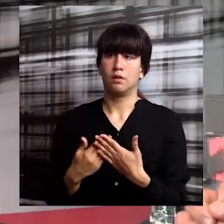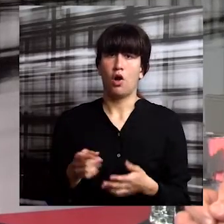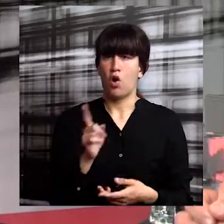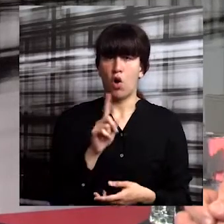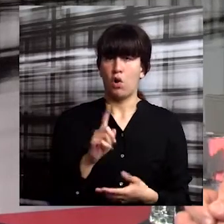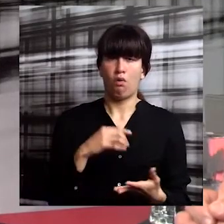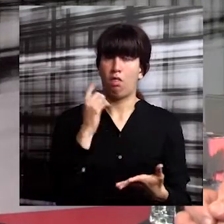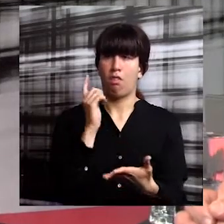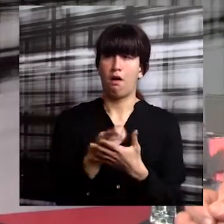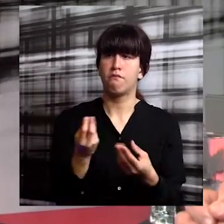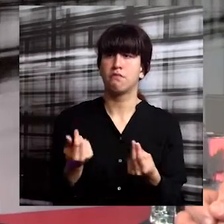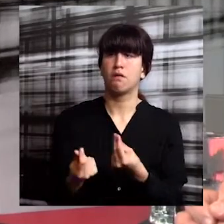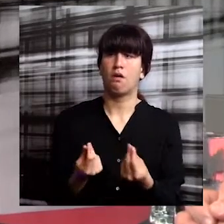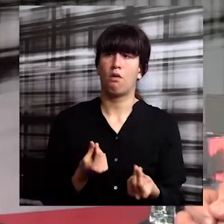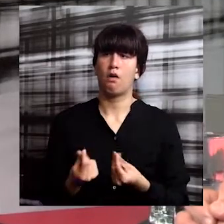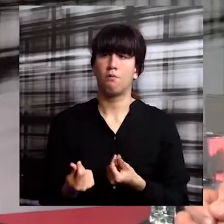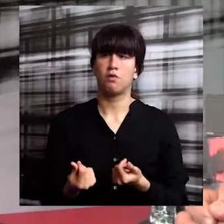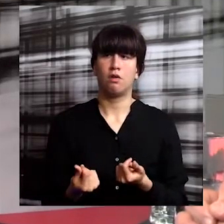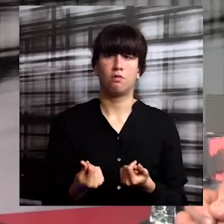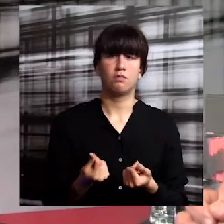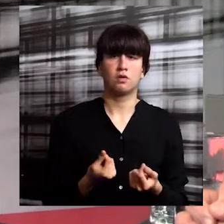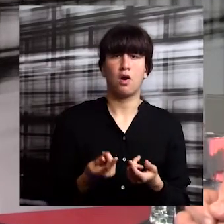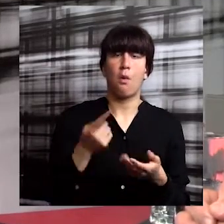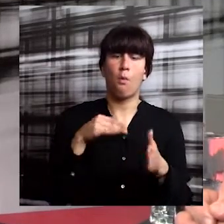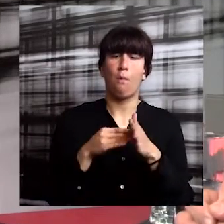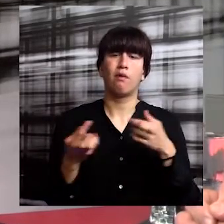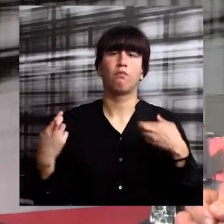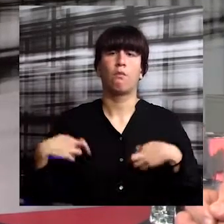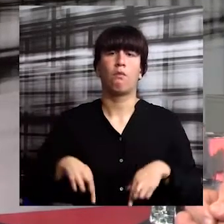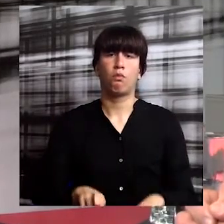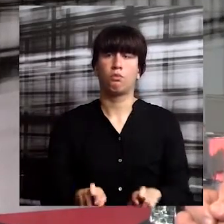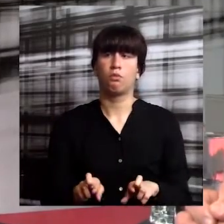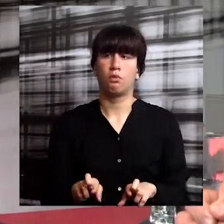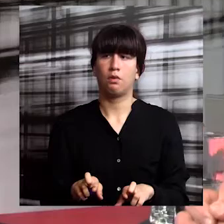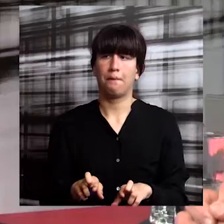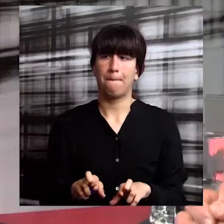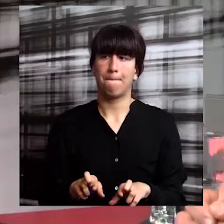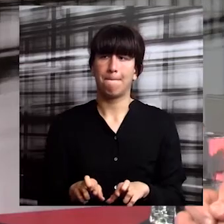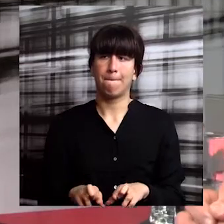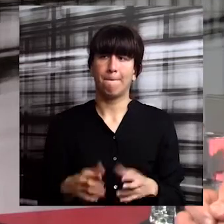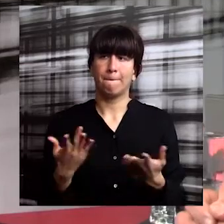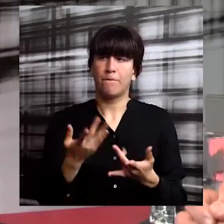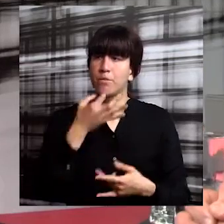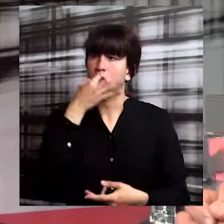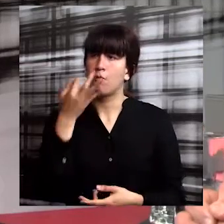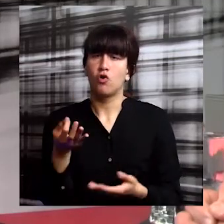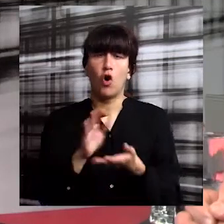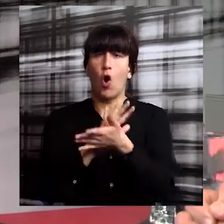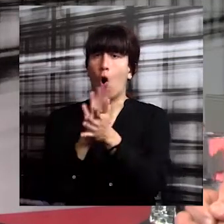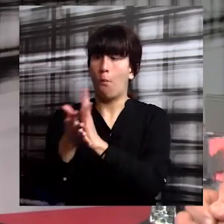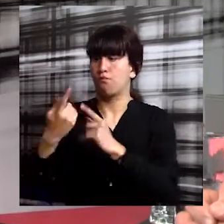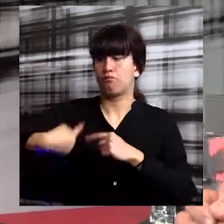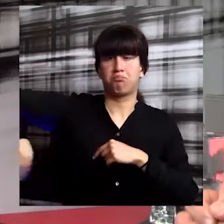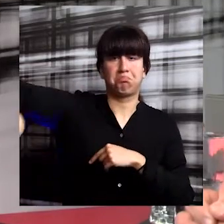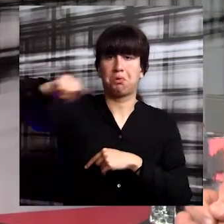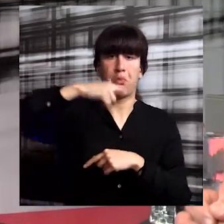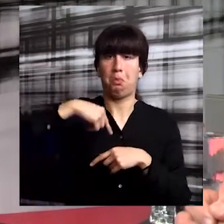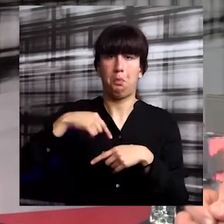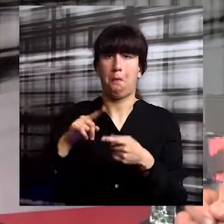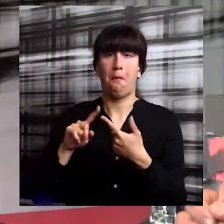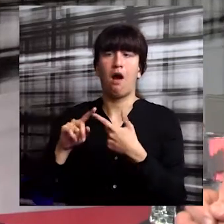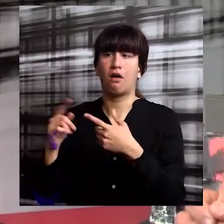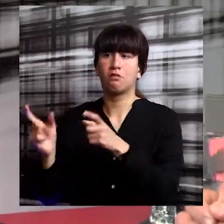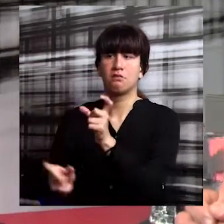proyecto y establecer cuál era el momento oportuno. Como te decía, yo creo que todos somos partidarios, pero habrá que elegir cuál es el momento